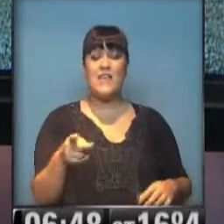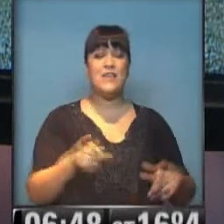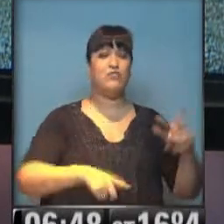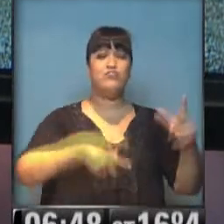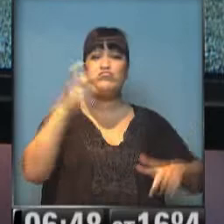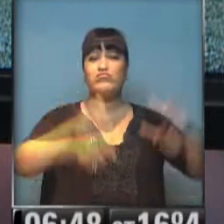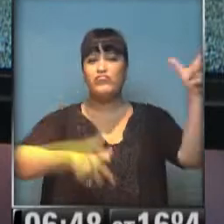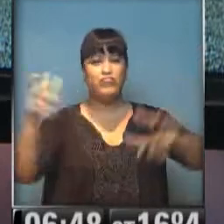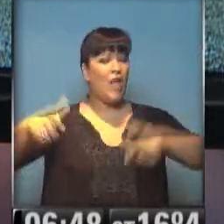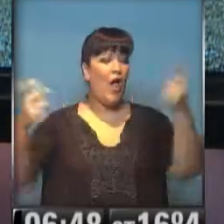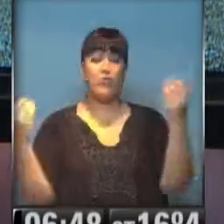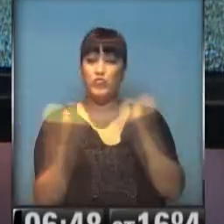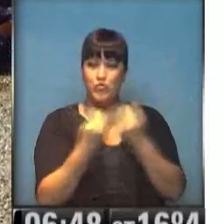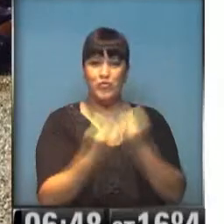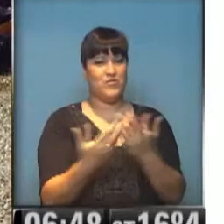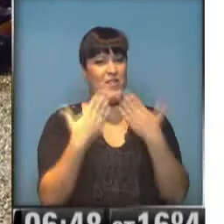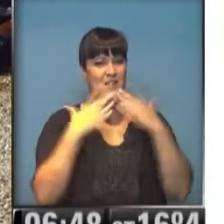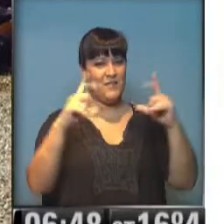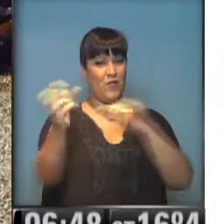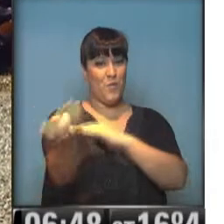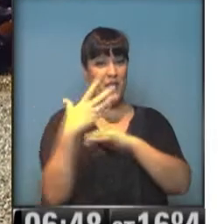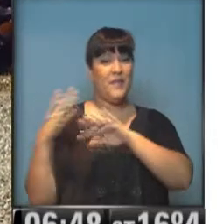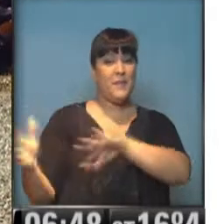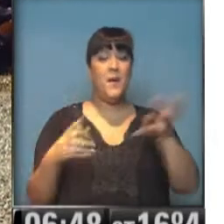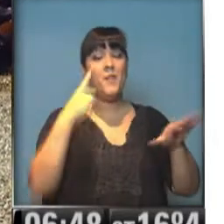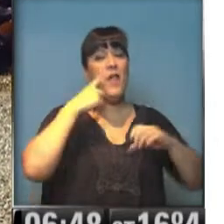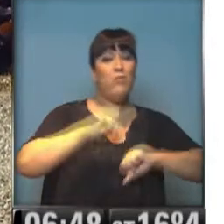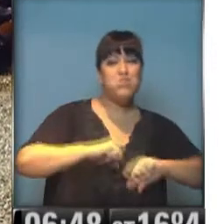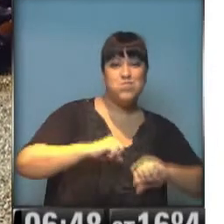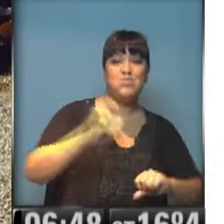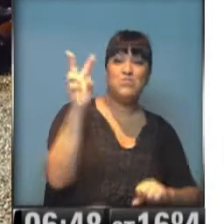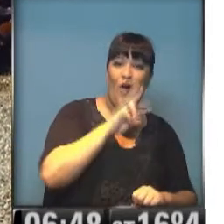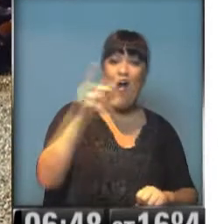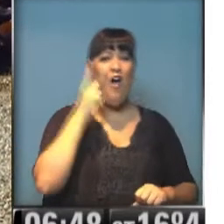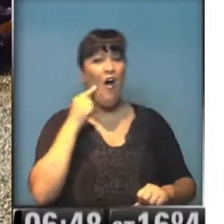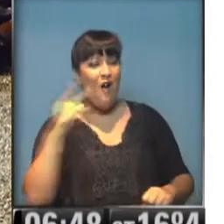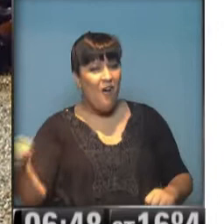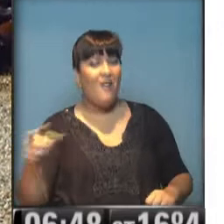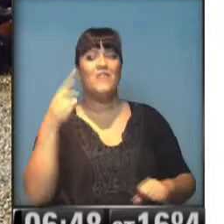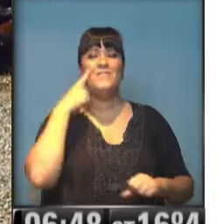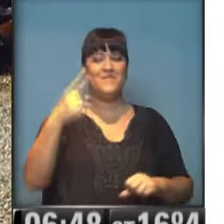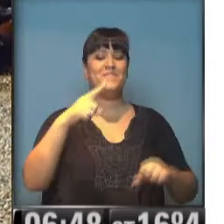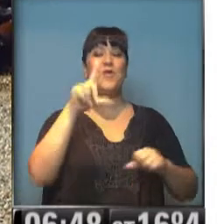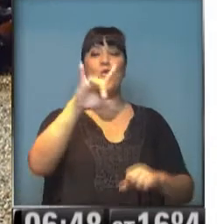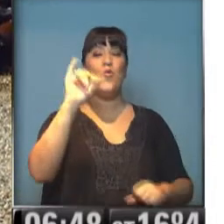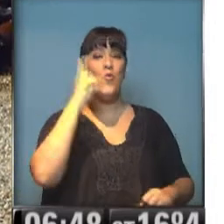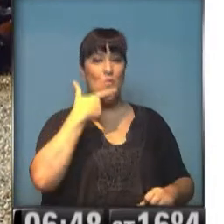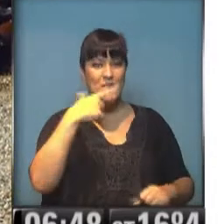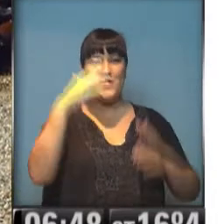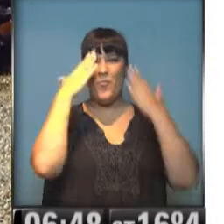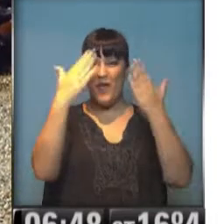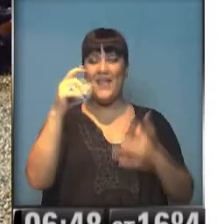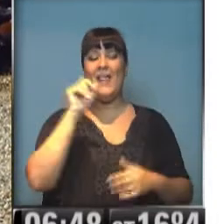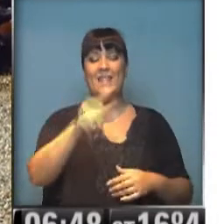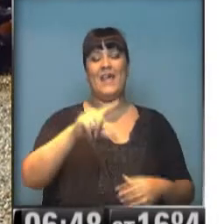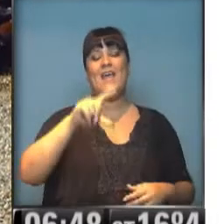vegetación. Gracias por la foto. Mirá estas gordas y gordos. Luis Casas nos envía esta foto. Buen día, Nadia. De Caleta Olivia,